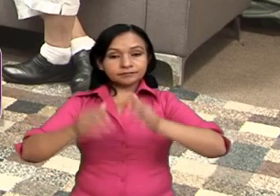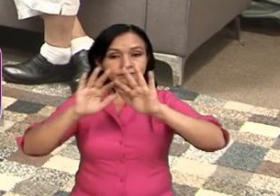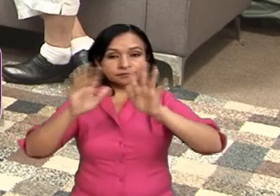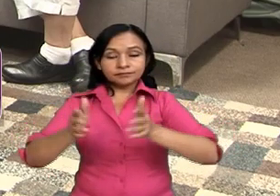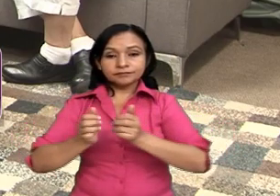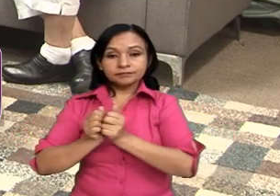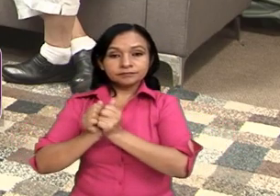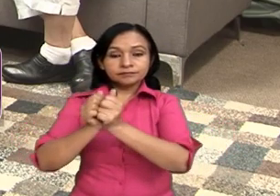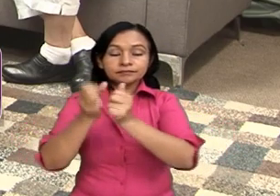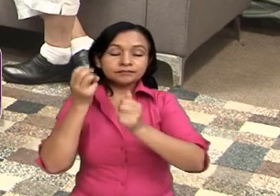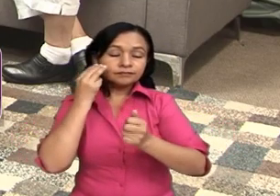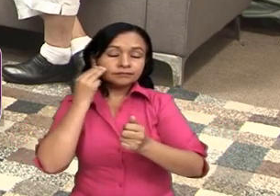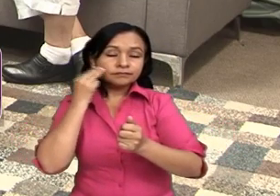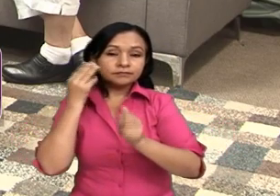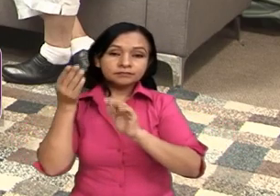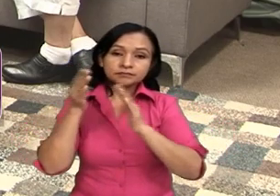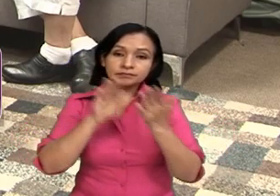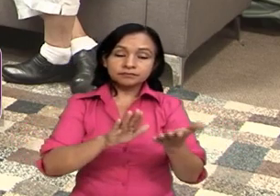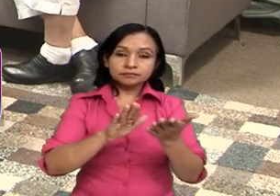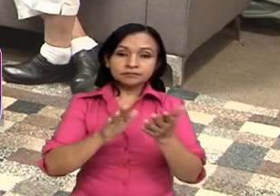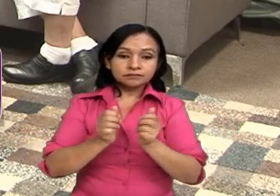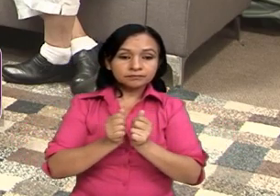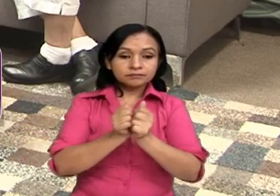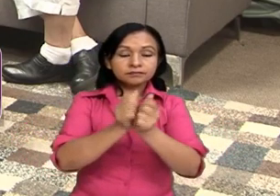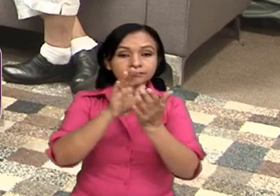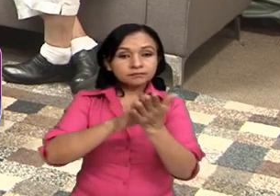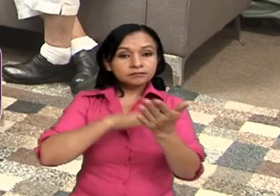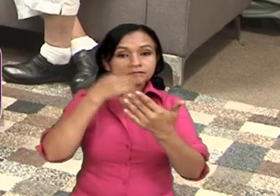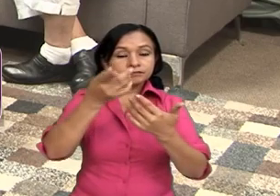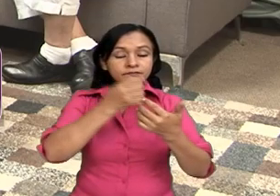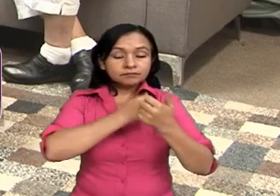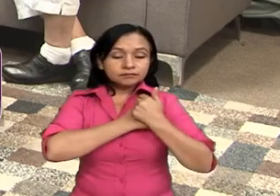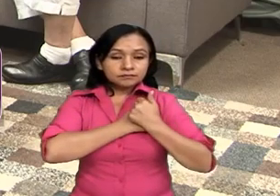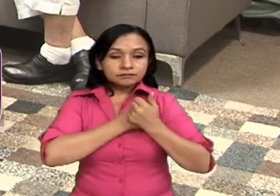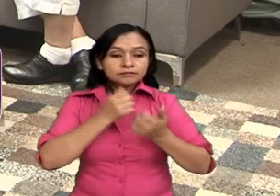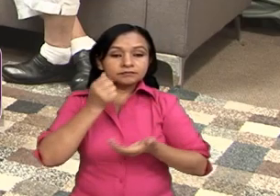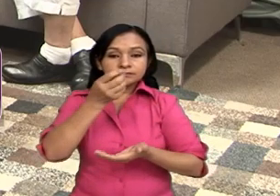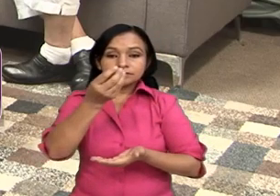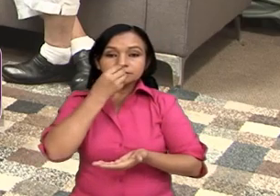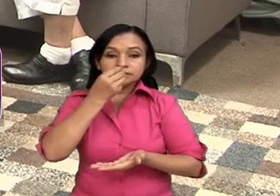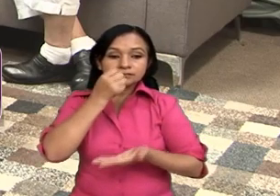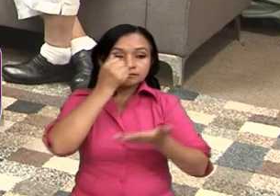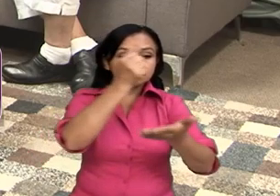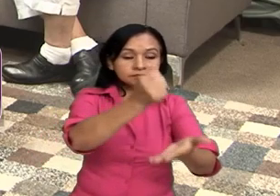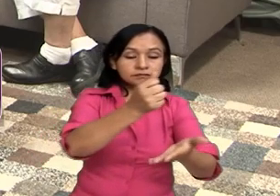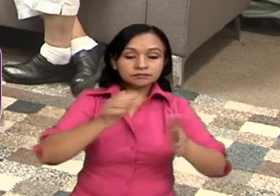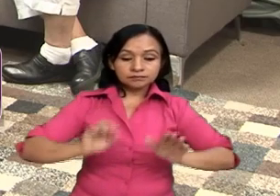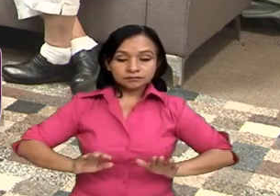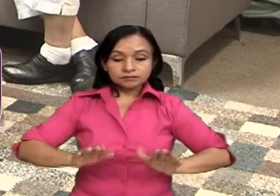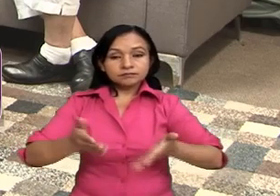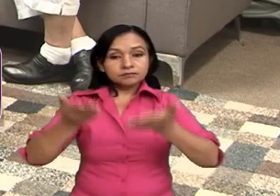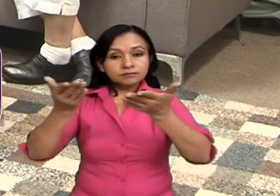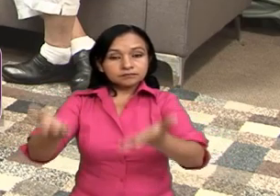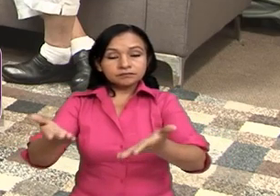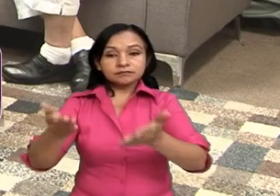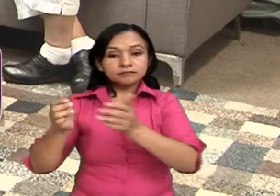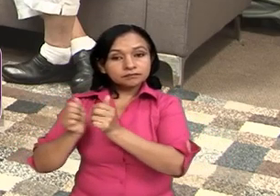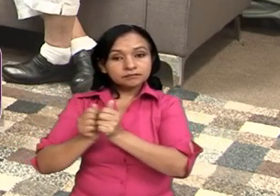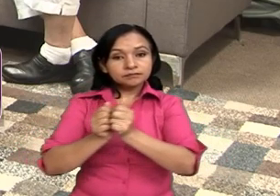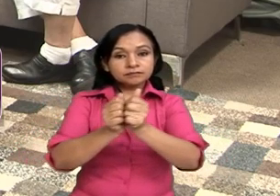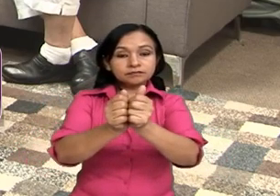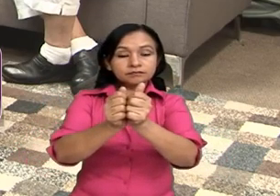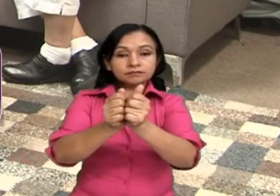una madre de héroe y mártir, y va con ese programa de cariño, que es llevarle el alimento, que es llevarle la silla de ruedas, que es llevarle el acompañamiento en